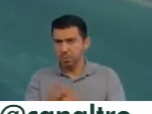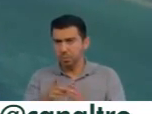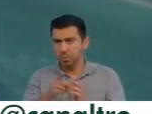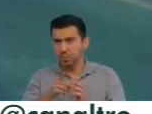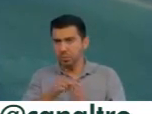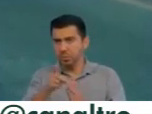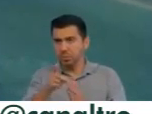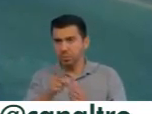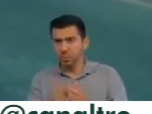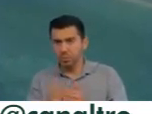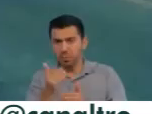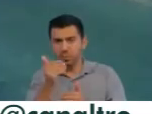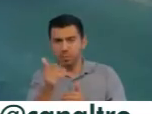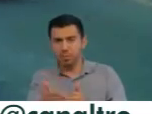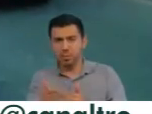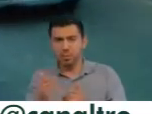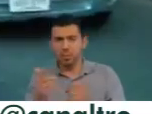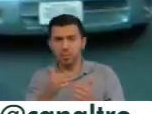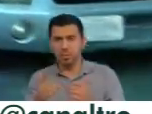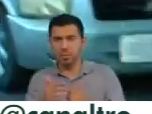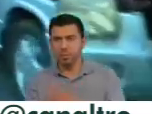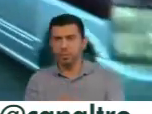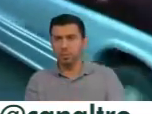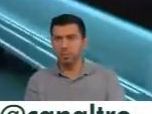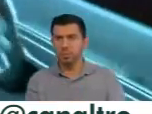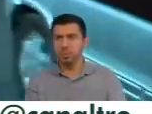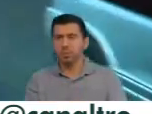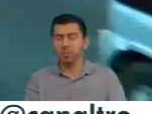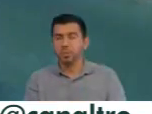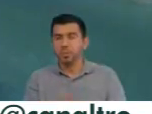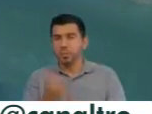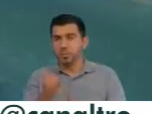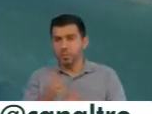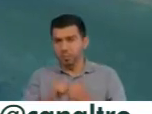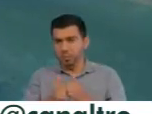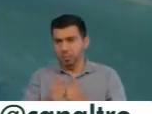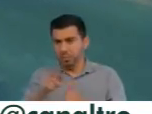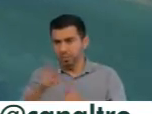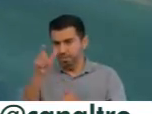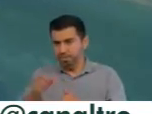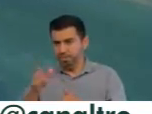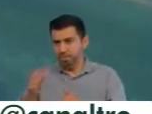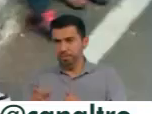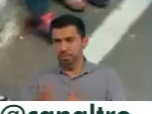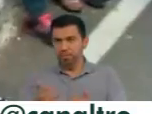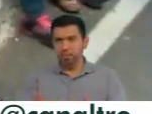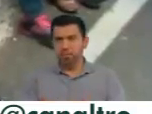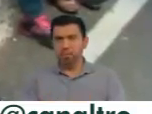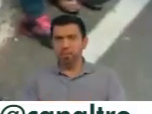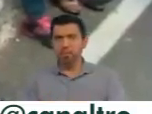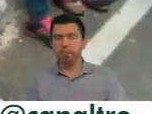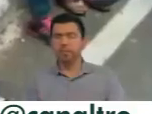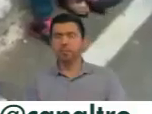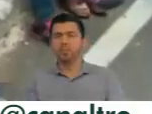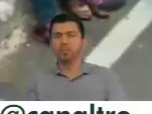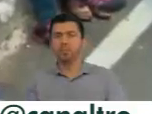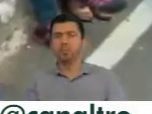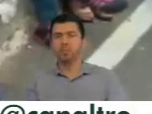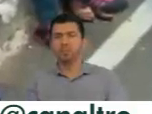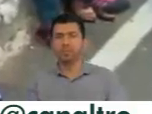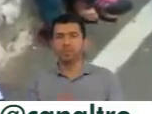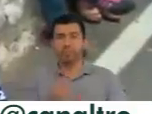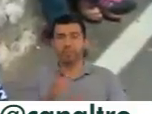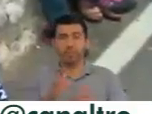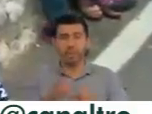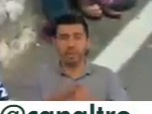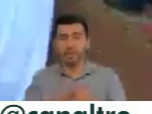del posconflicto los conflictos laborales y el problema que viven los trabajadores y los empleadores. Y es que el sector educativo en